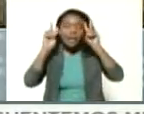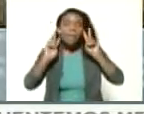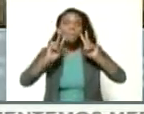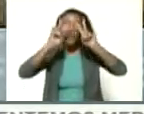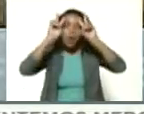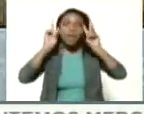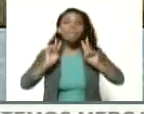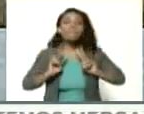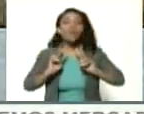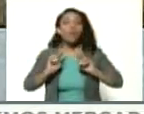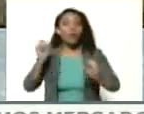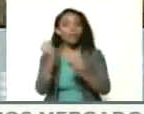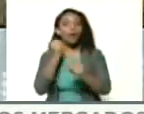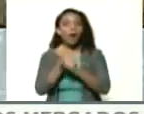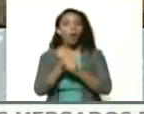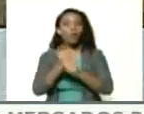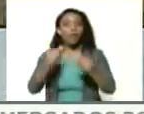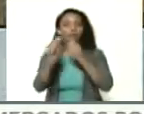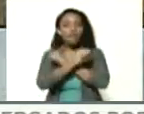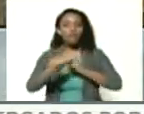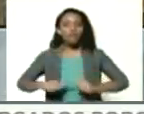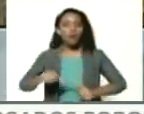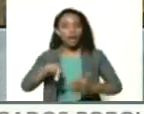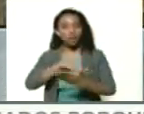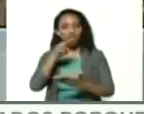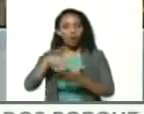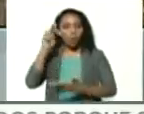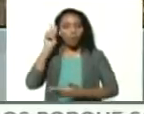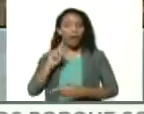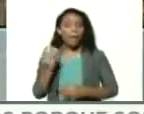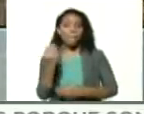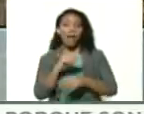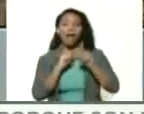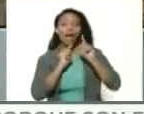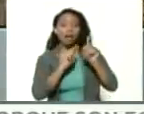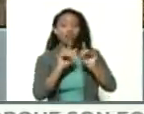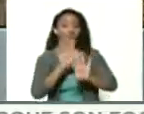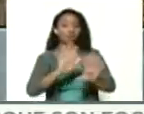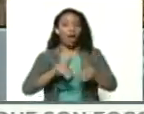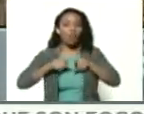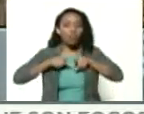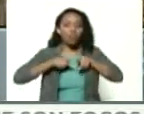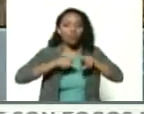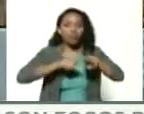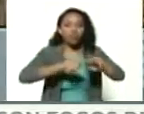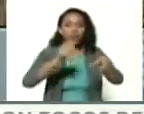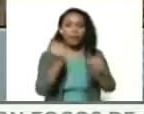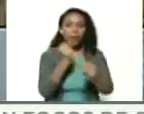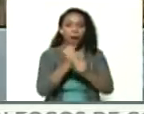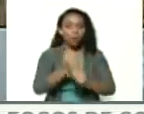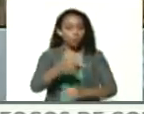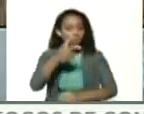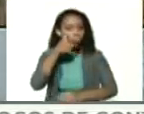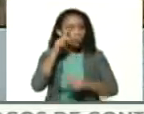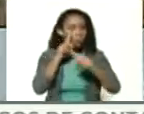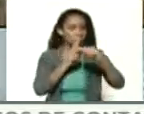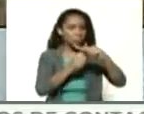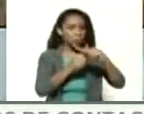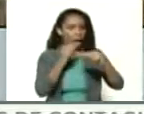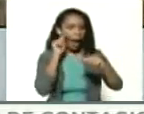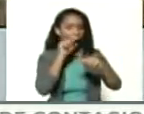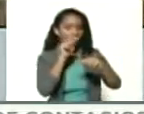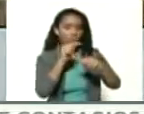limpio por la labor de la Fuerza Armada Nacional Bolivariana. Además de eso, y en paralelo, estamos haciendo todo el seguimiento a